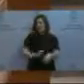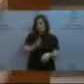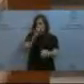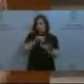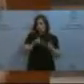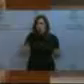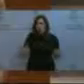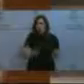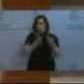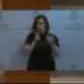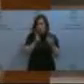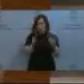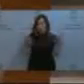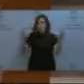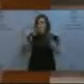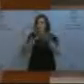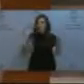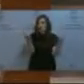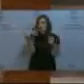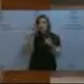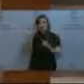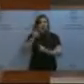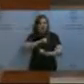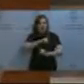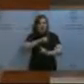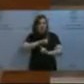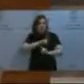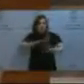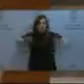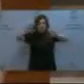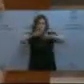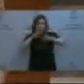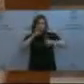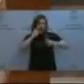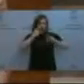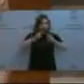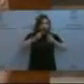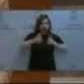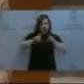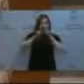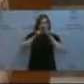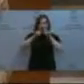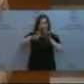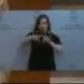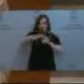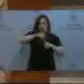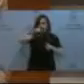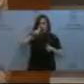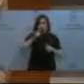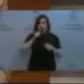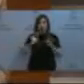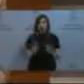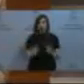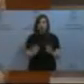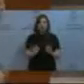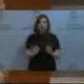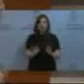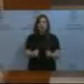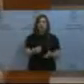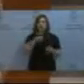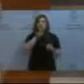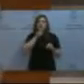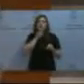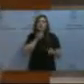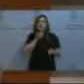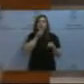2008 durante un aguardo nocturno para control de población de jabalí en Ayones de la Tores. Ha habido varios pronunciamientos por